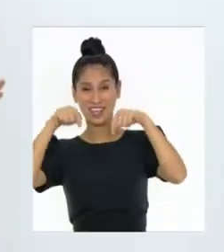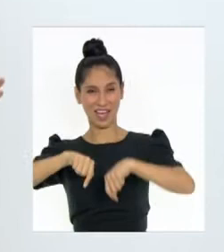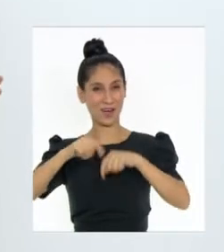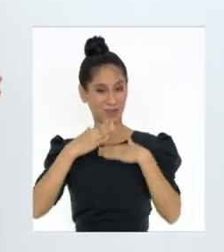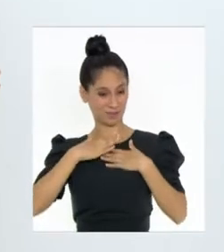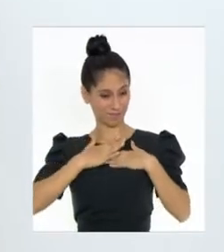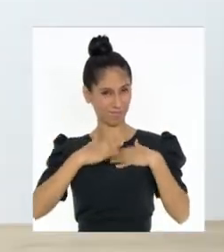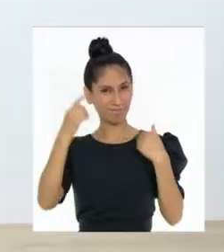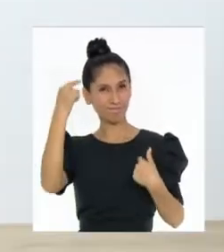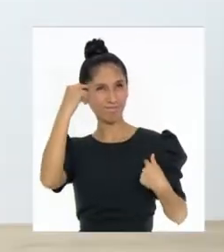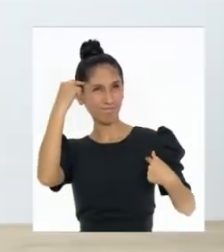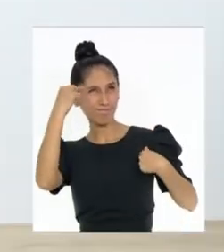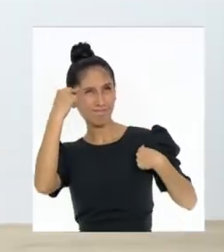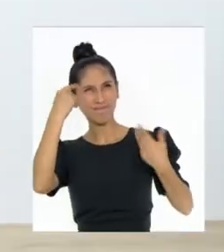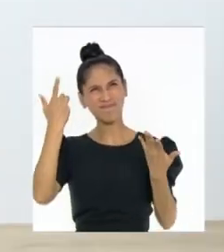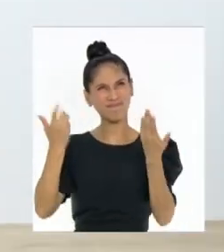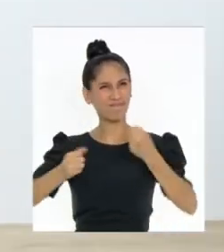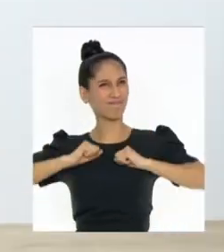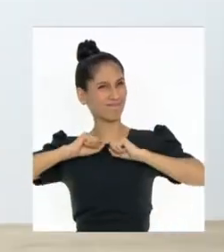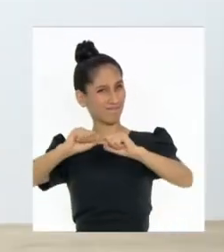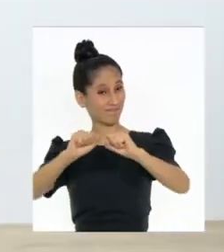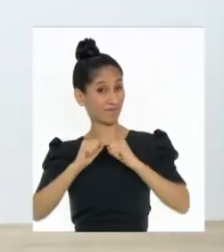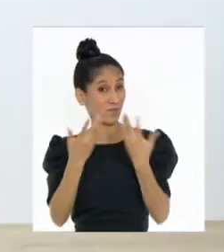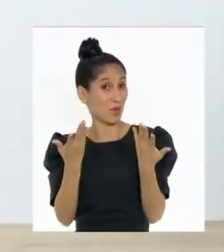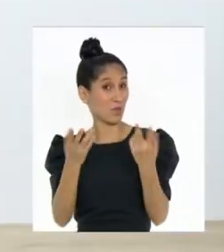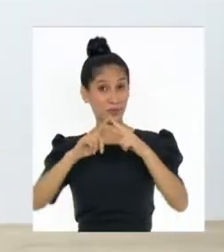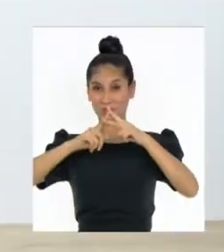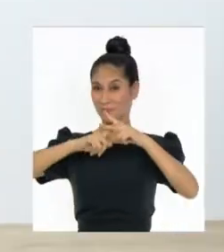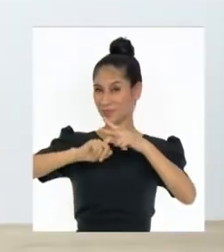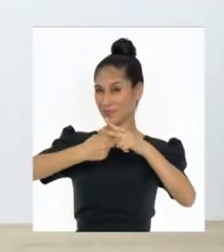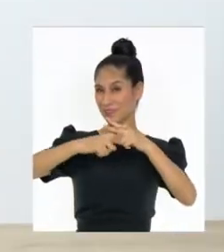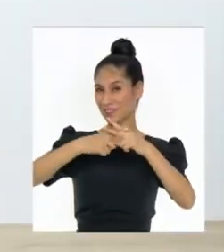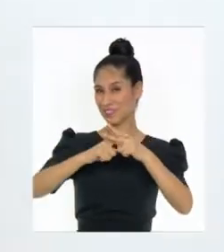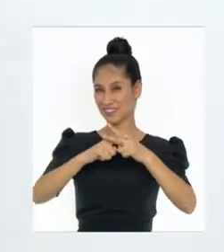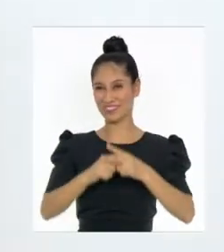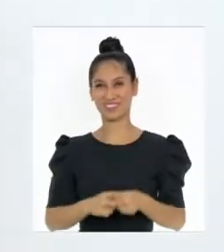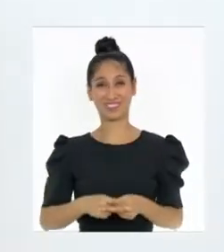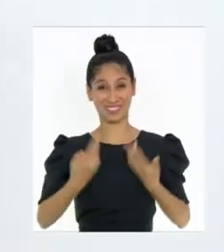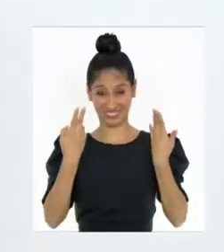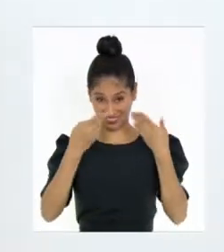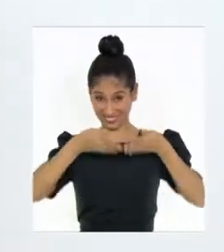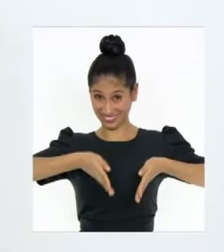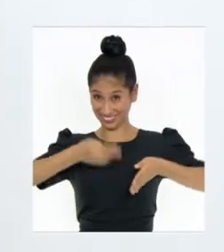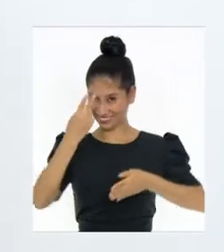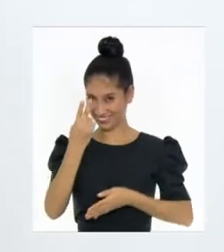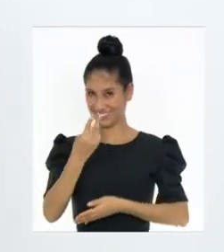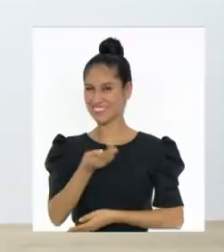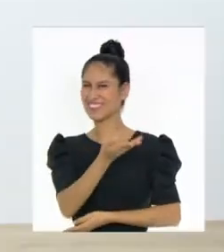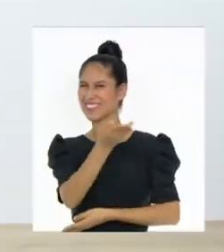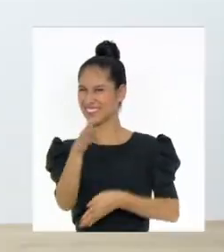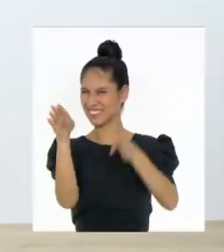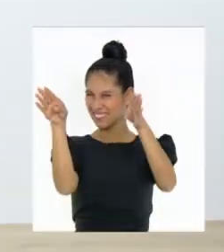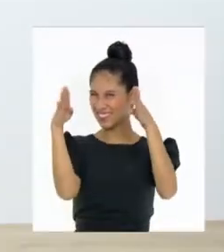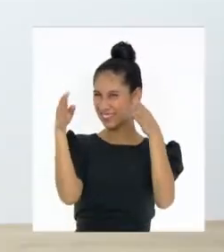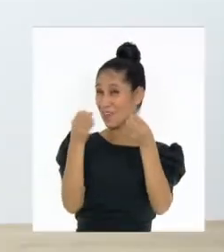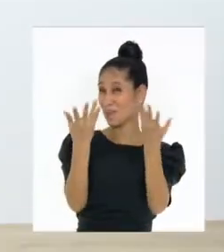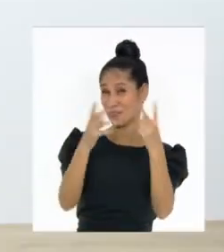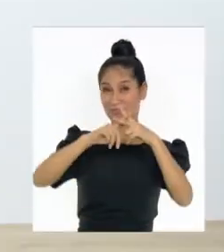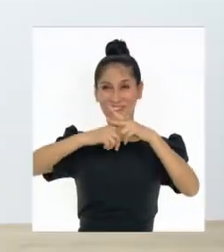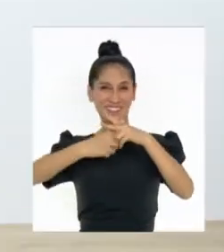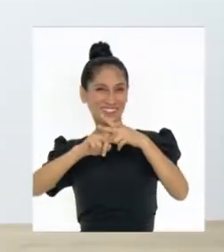nuestros sentidos. Para eso vamos a empezar haciendo un ejercicio de coordinación y ver qué tan atentos están. Así que